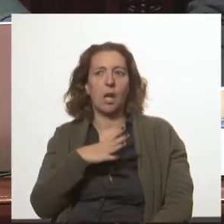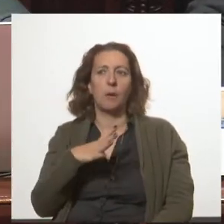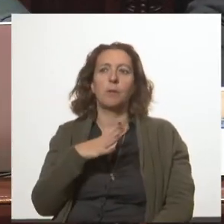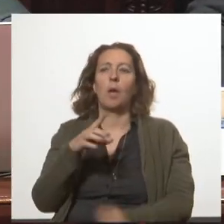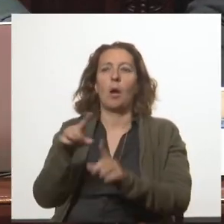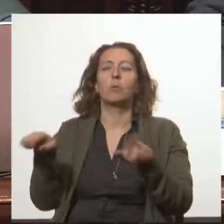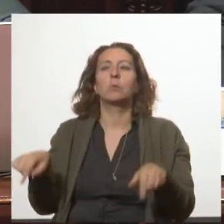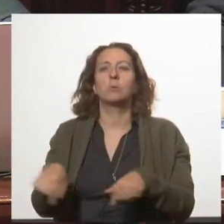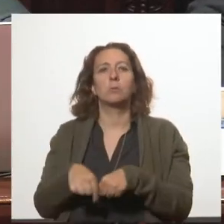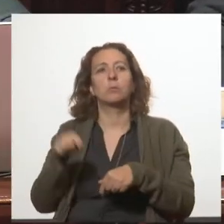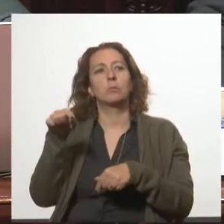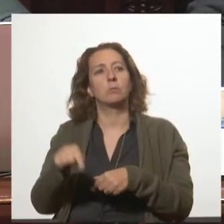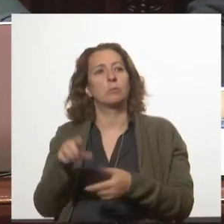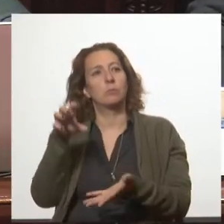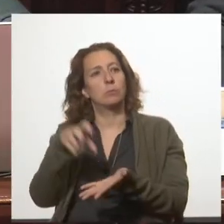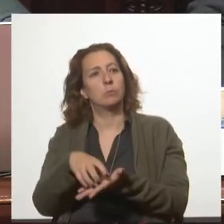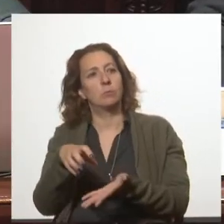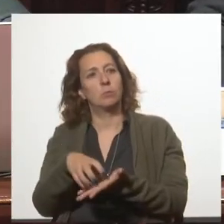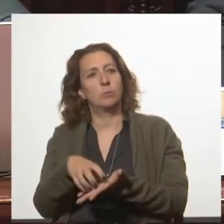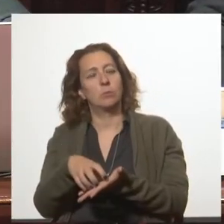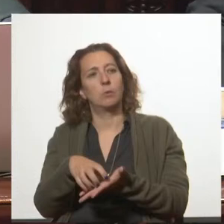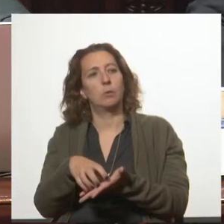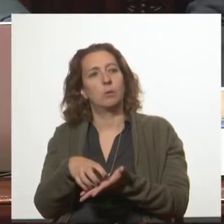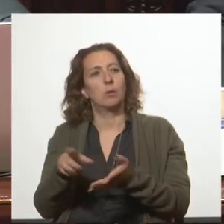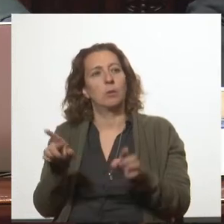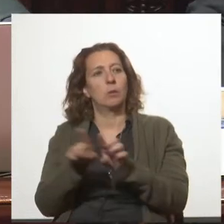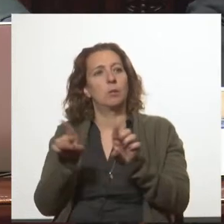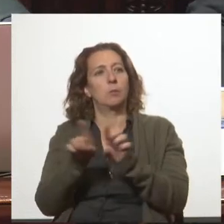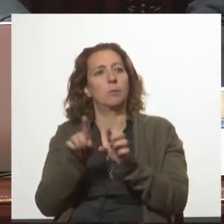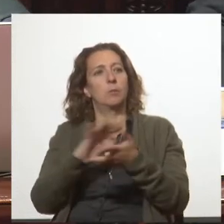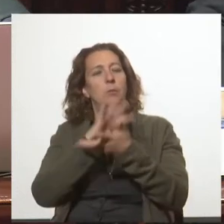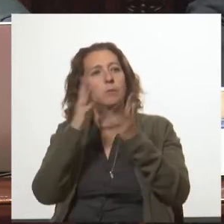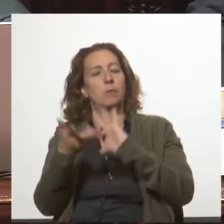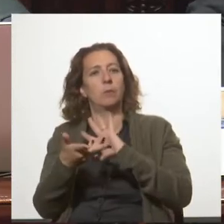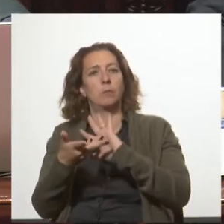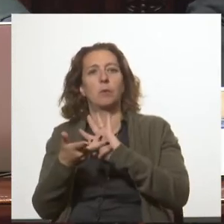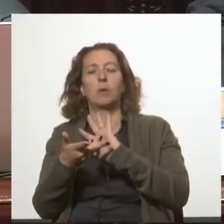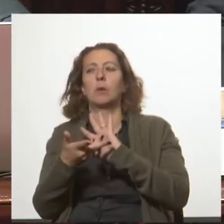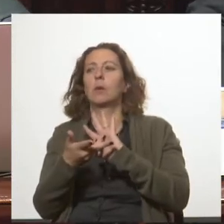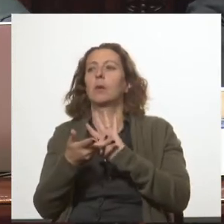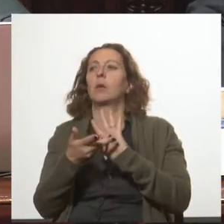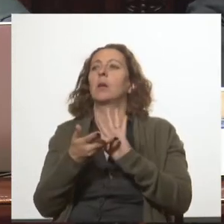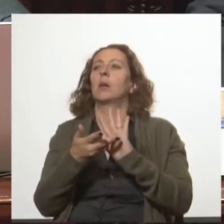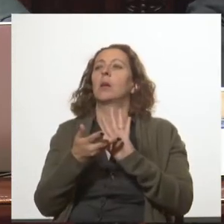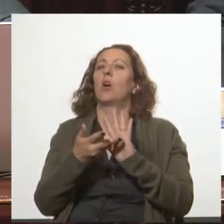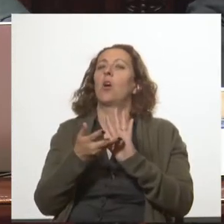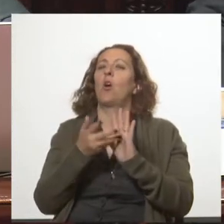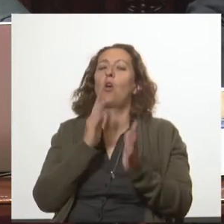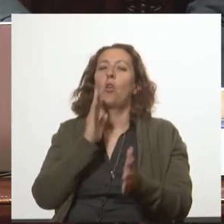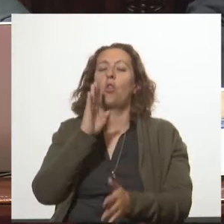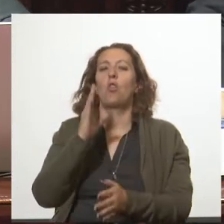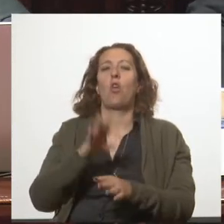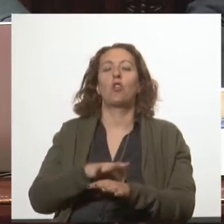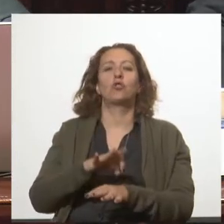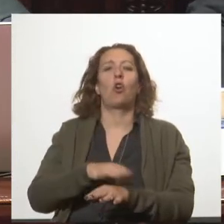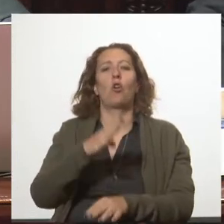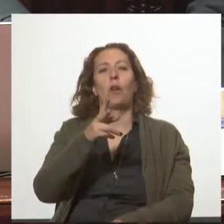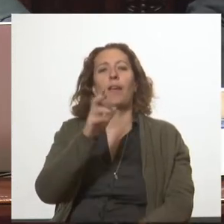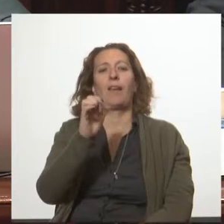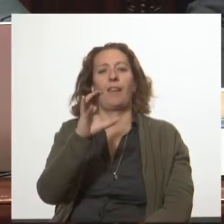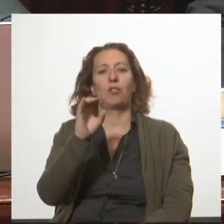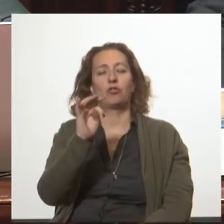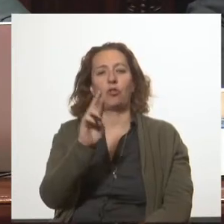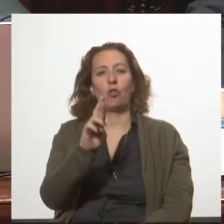donde hoy no está su nombre de la misma manera que el doctor héctor grauer quien tuve el gusto de conocer como